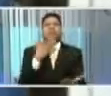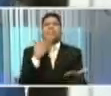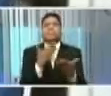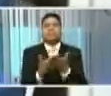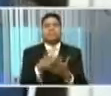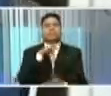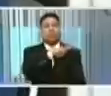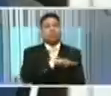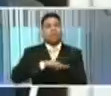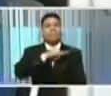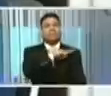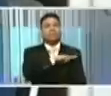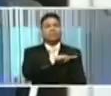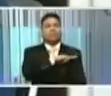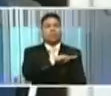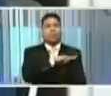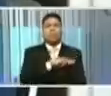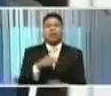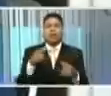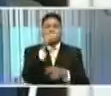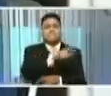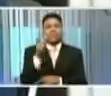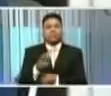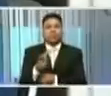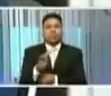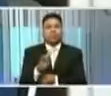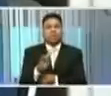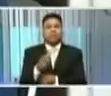cree una misión para la sexodiversidad.